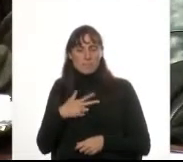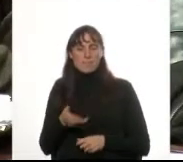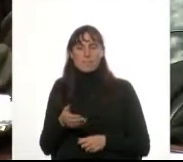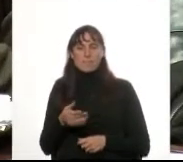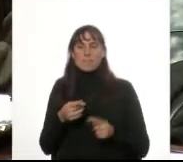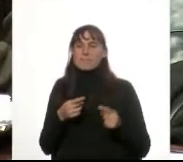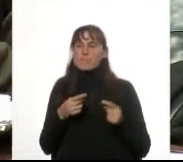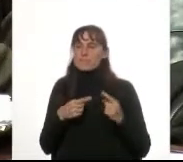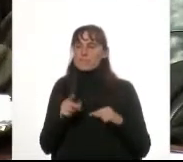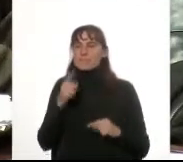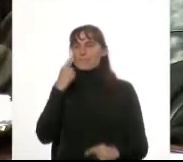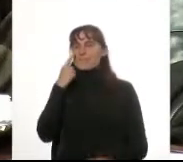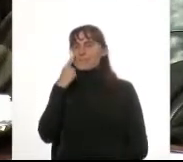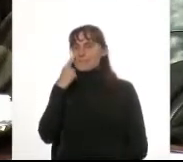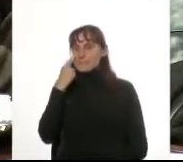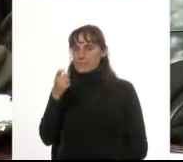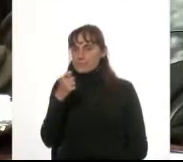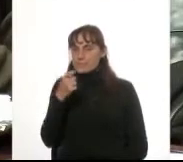Pero me doy cuenta